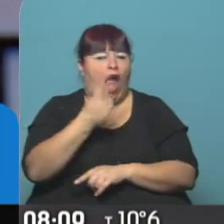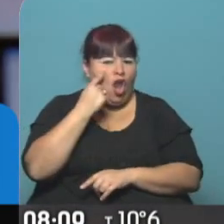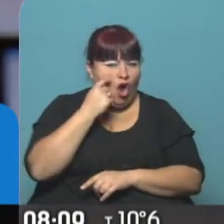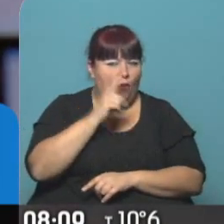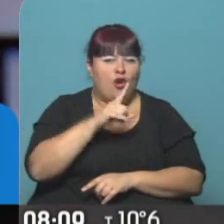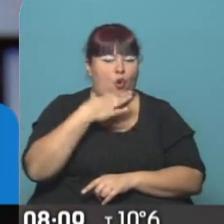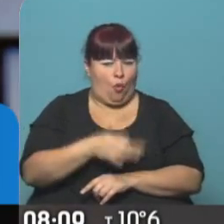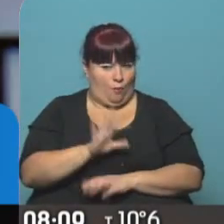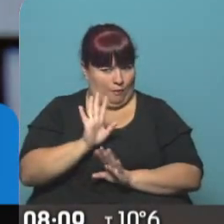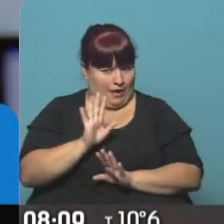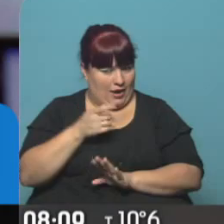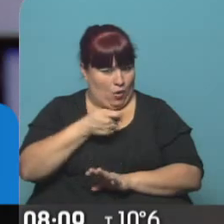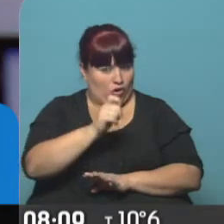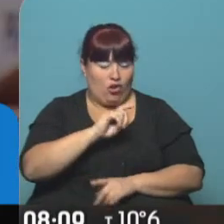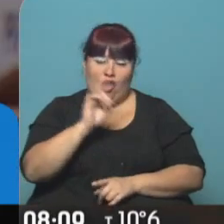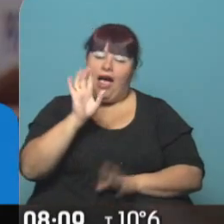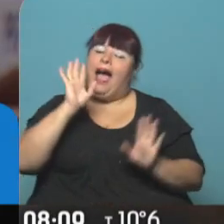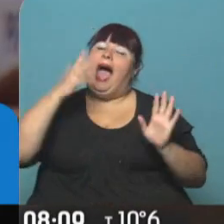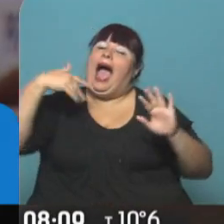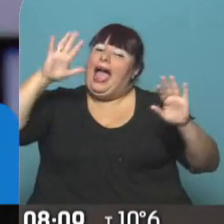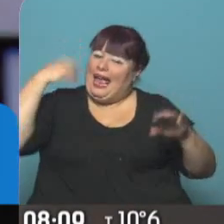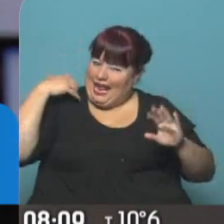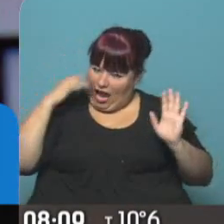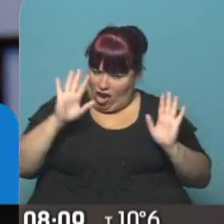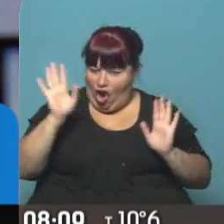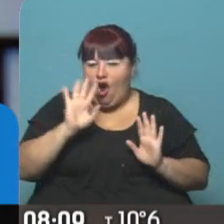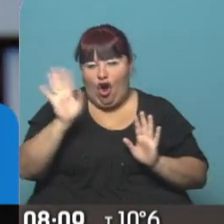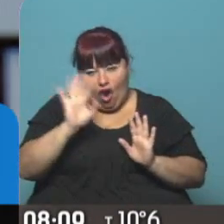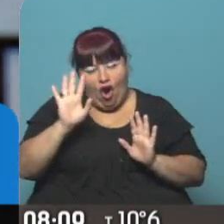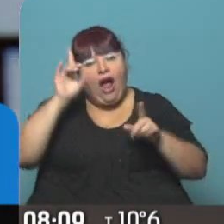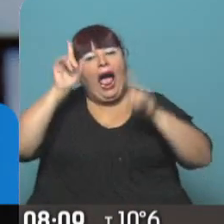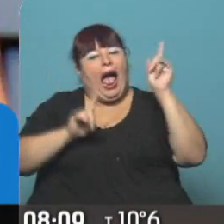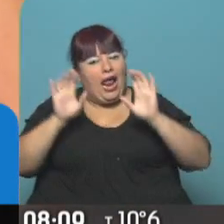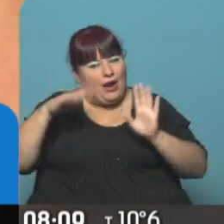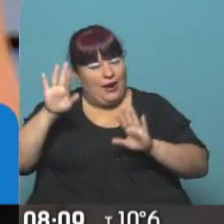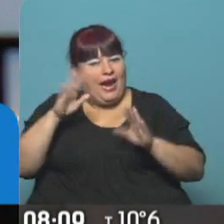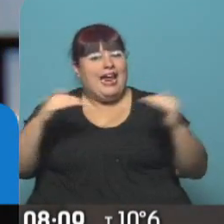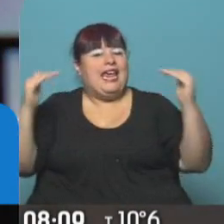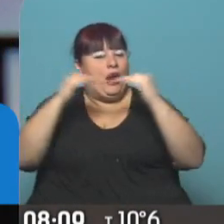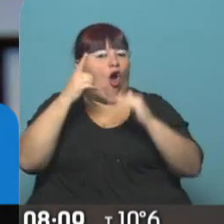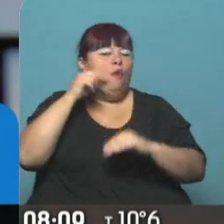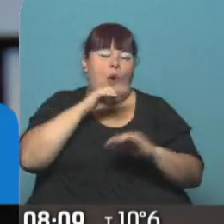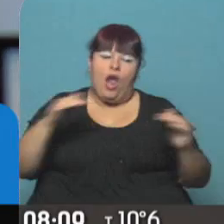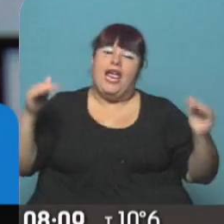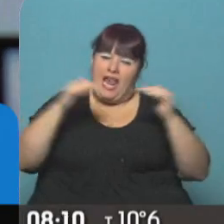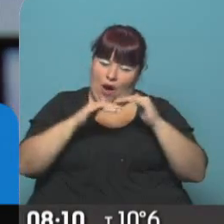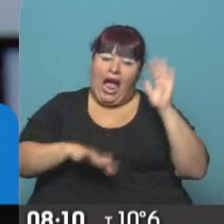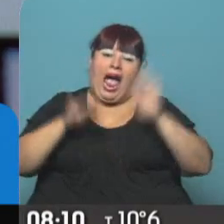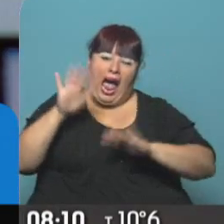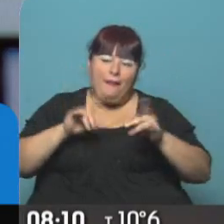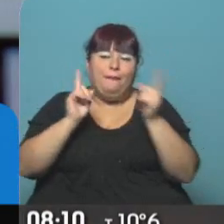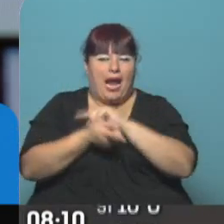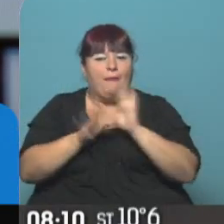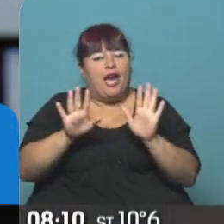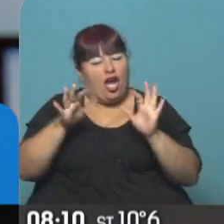que no está cumpliendo generalmente generalmente estén hablando de de paridad de condiciones a veces pasarles